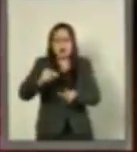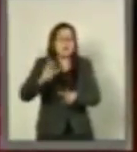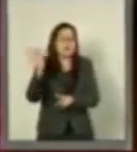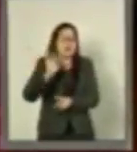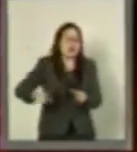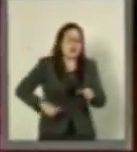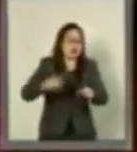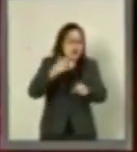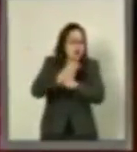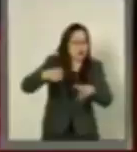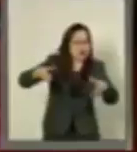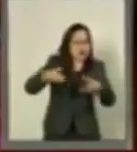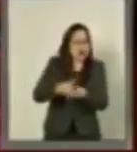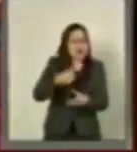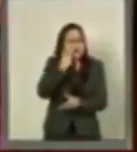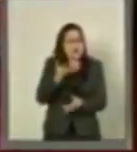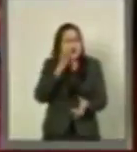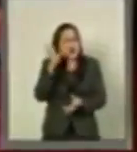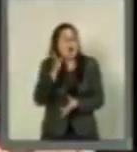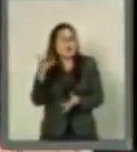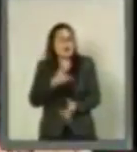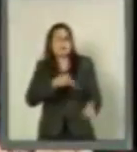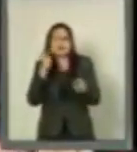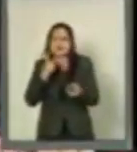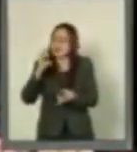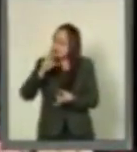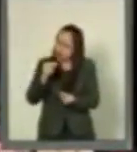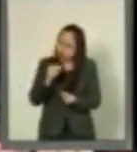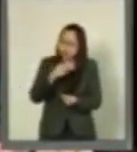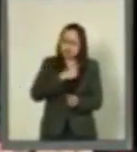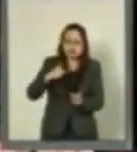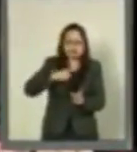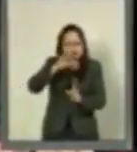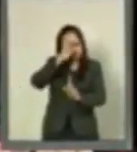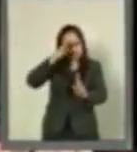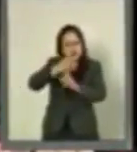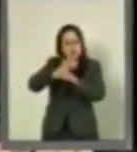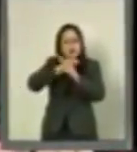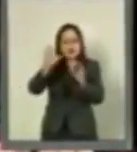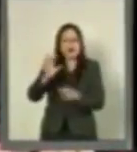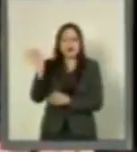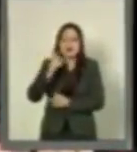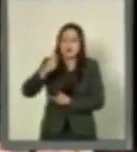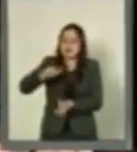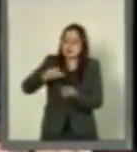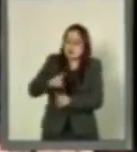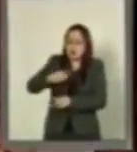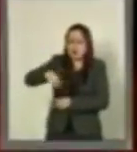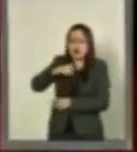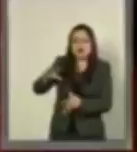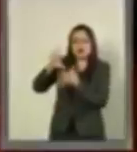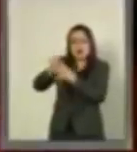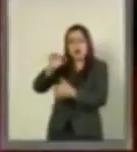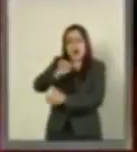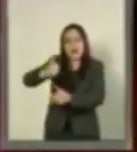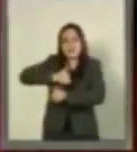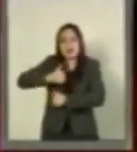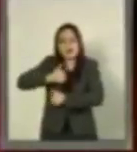poderes ejecutivos anden a salto de mata, y por otro lado, les podamos corresponder a las Fuerzas